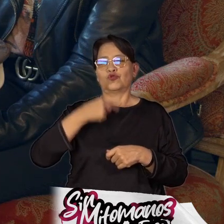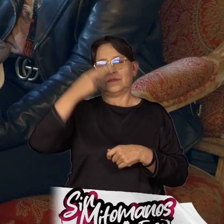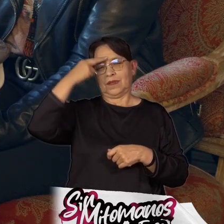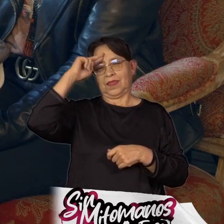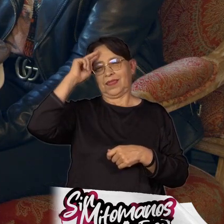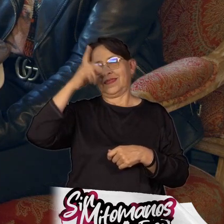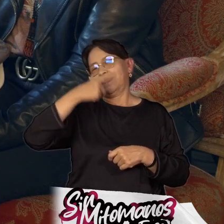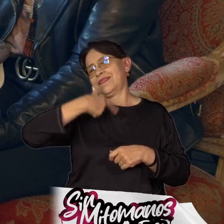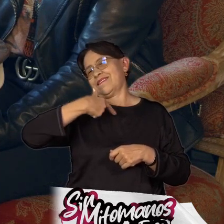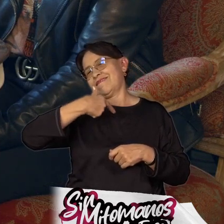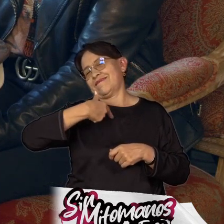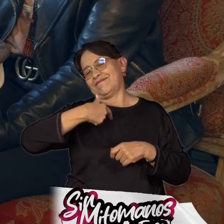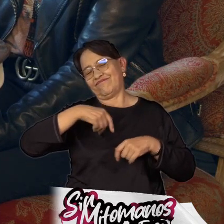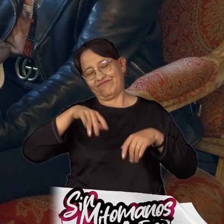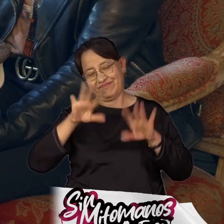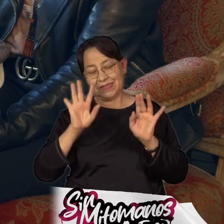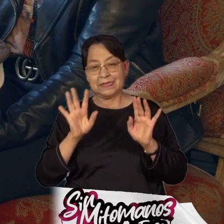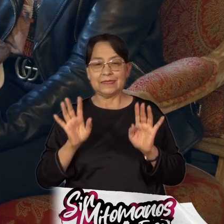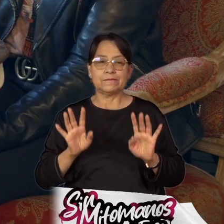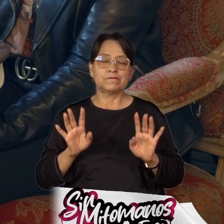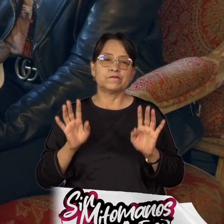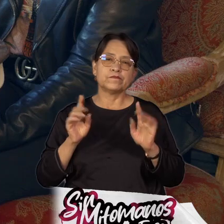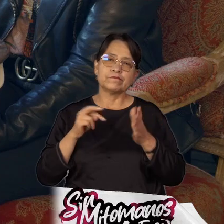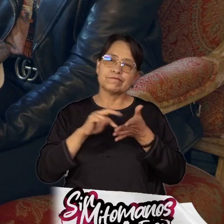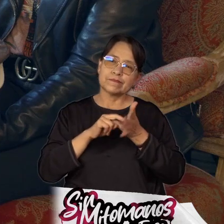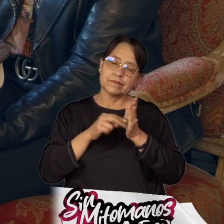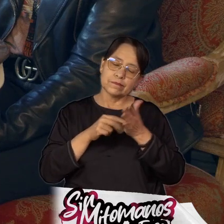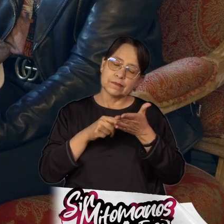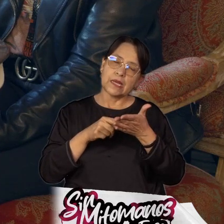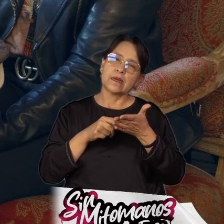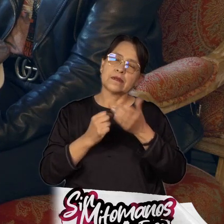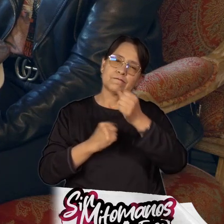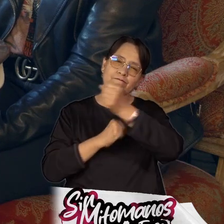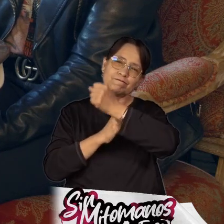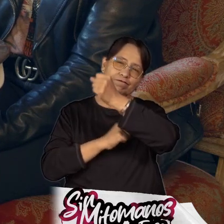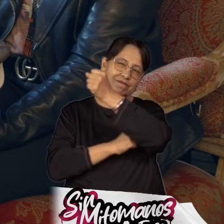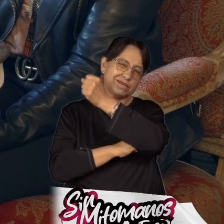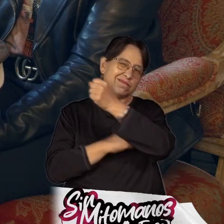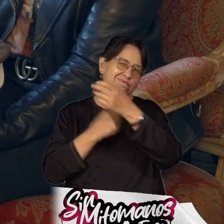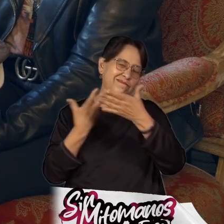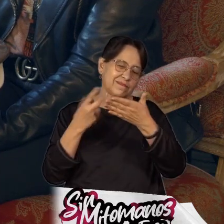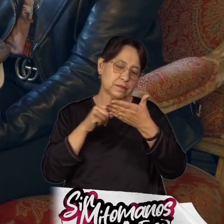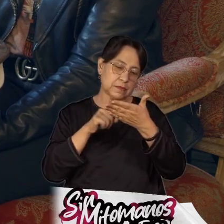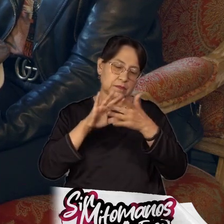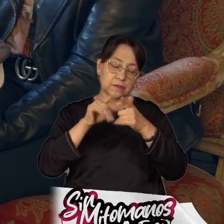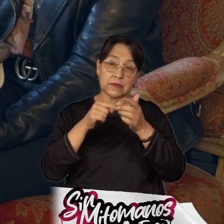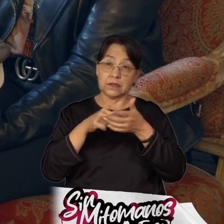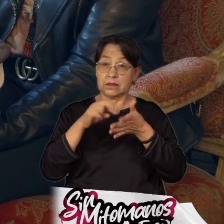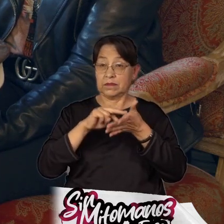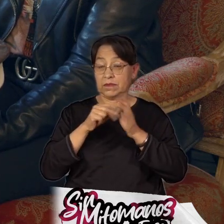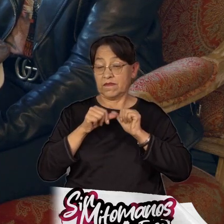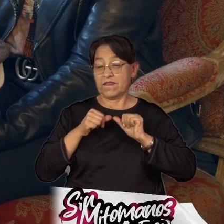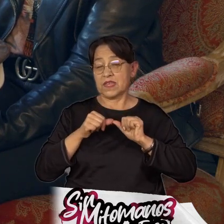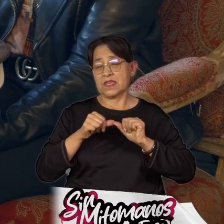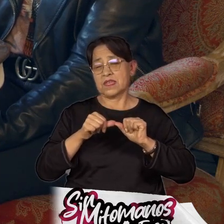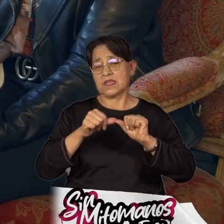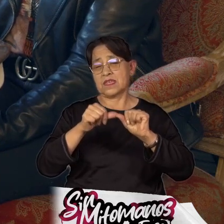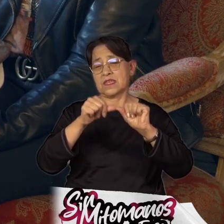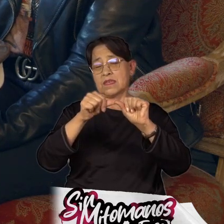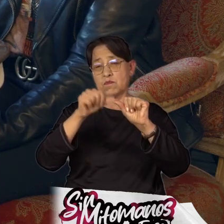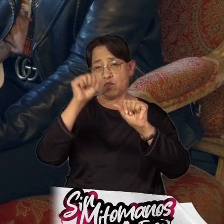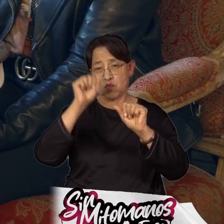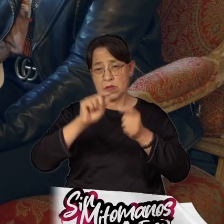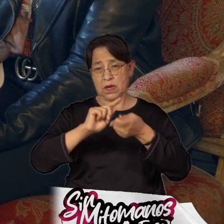cuando las entendemos. Y eso nos da la fortaleza para decir que la palabra de Dios permanece para siempre,